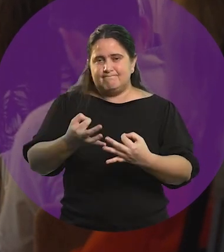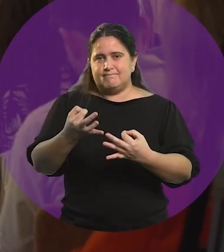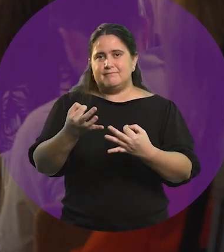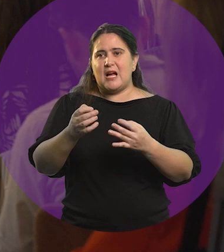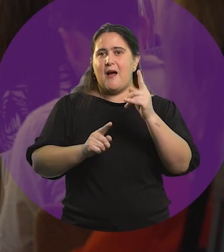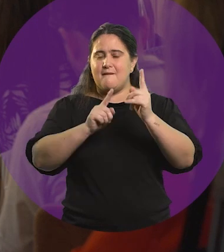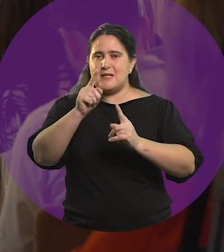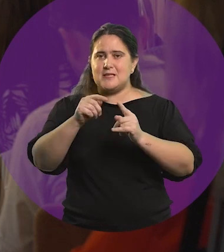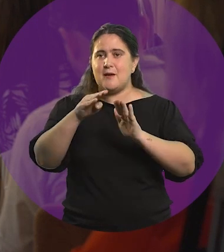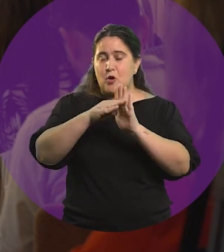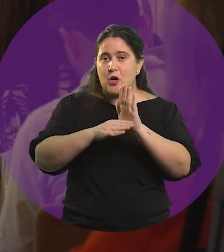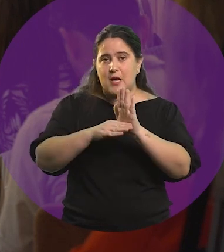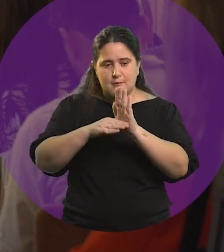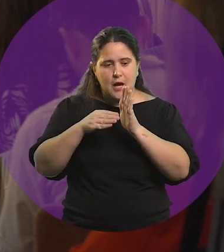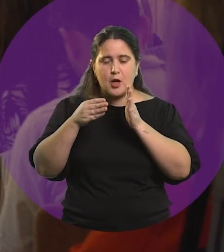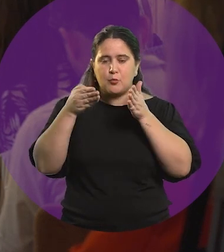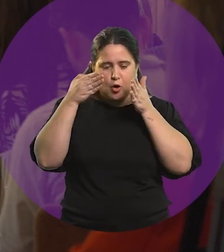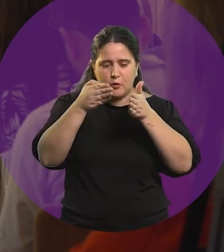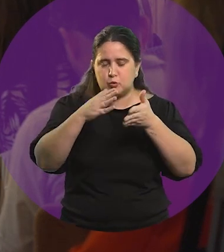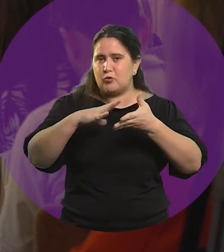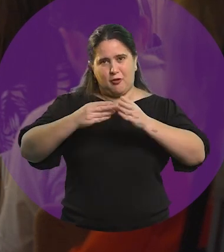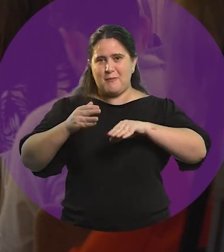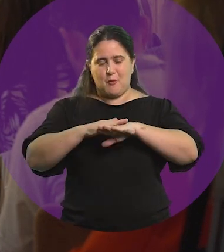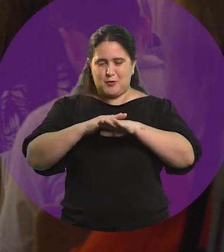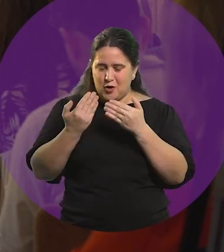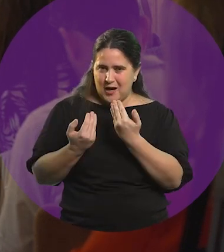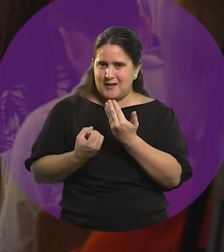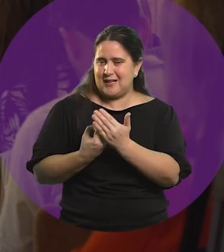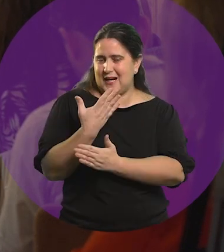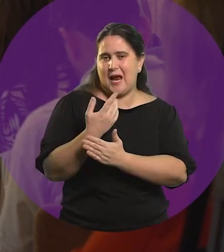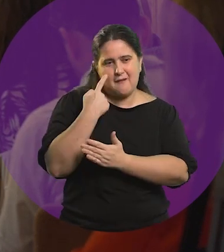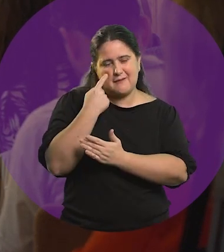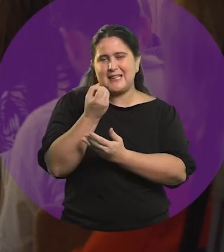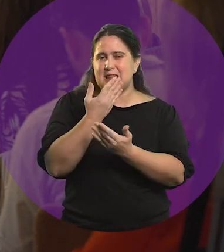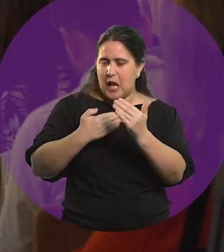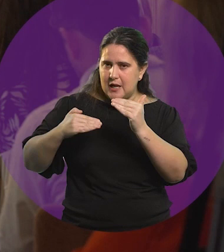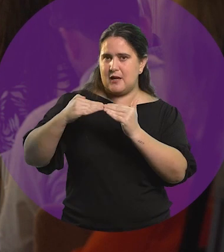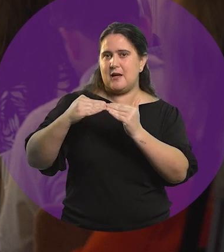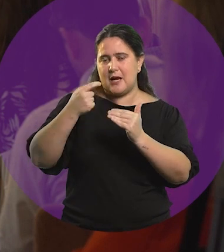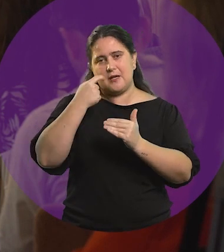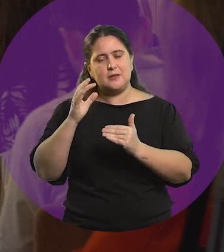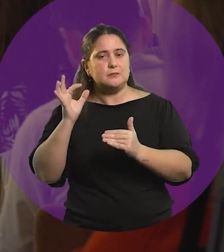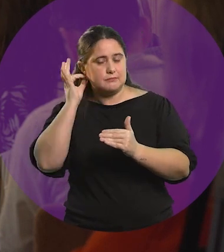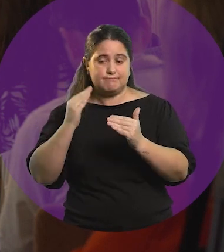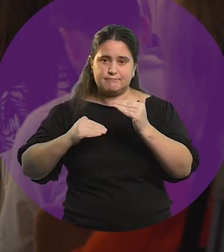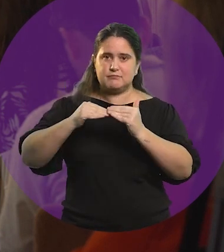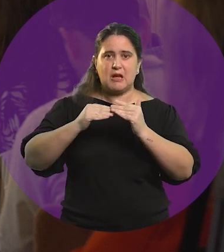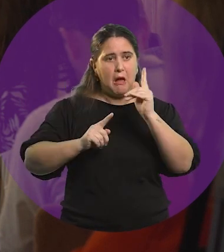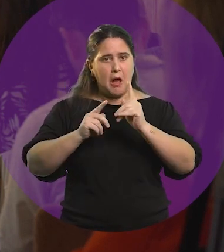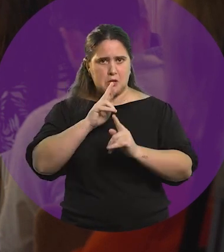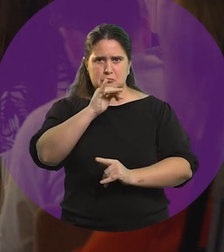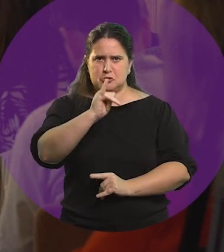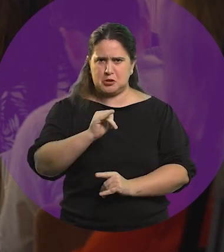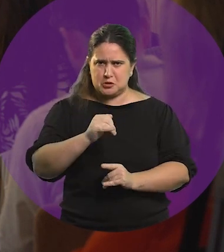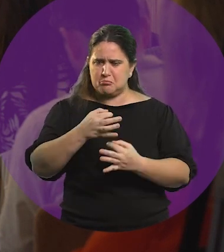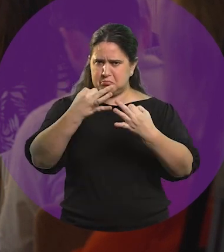veces los programas que piensan desde su propio diseño cómo abordar la equidad de género, tienen